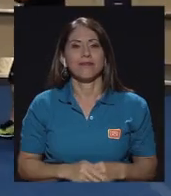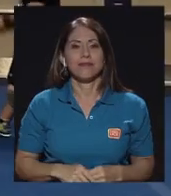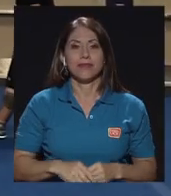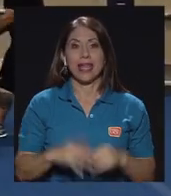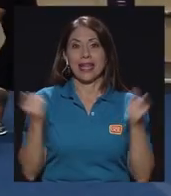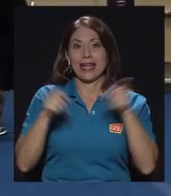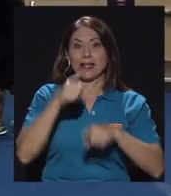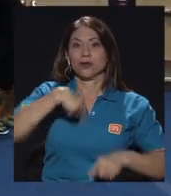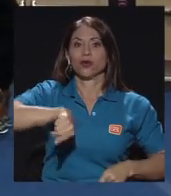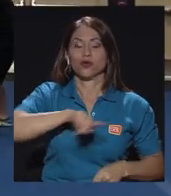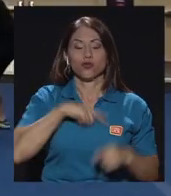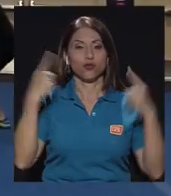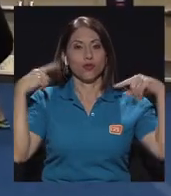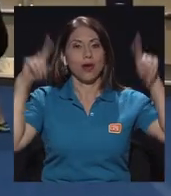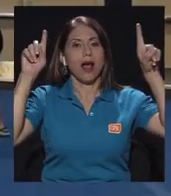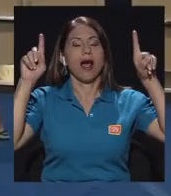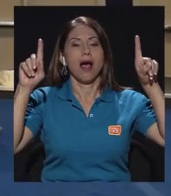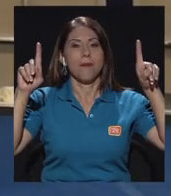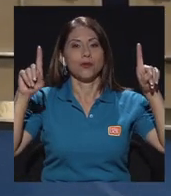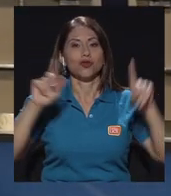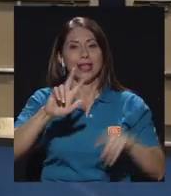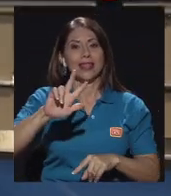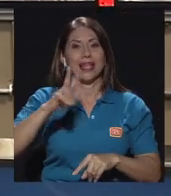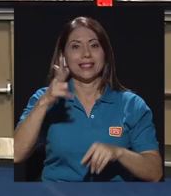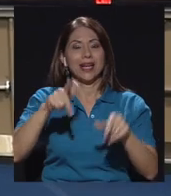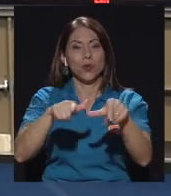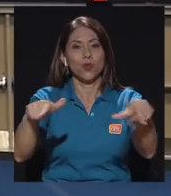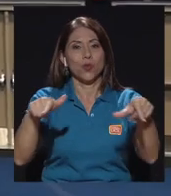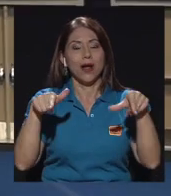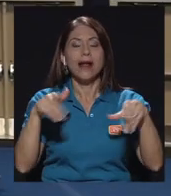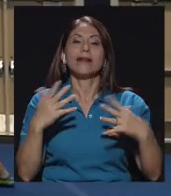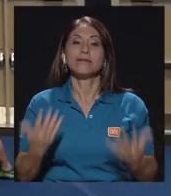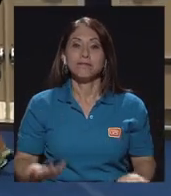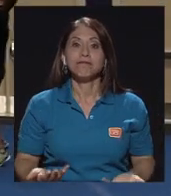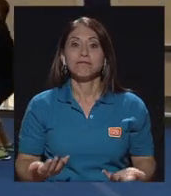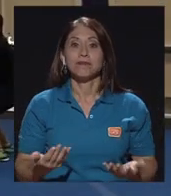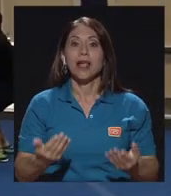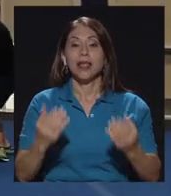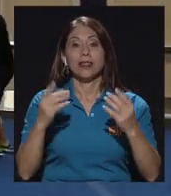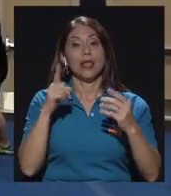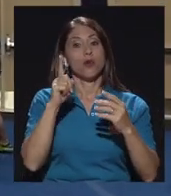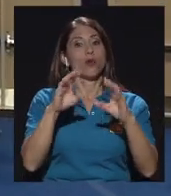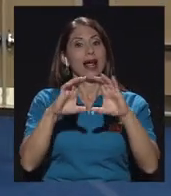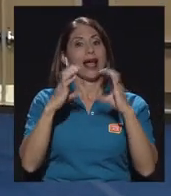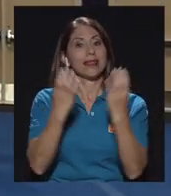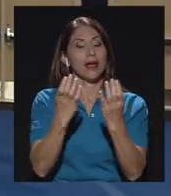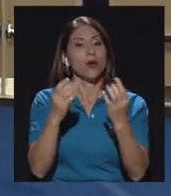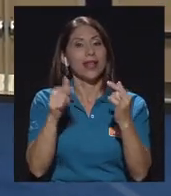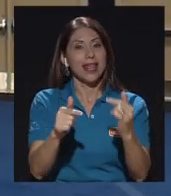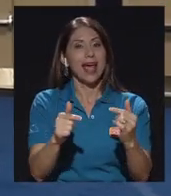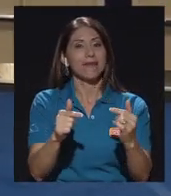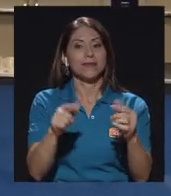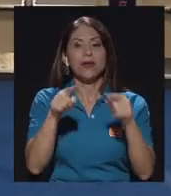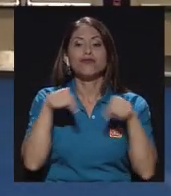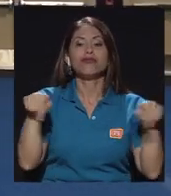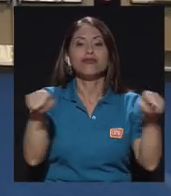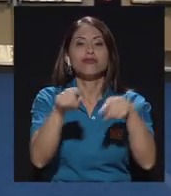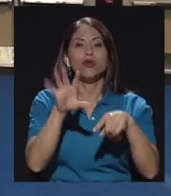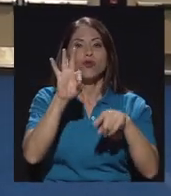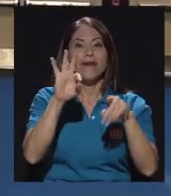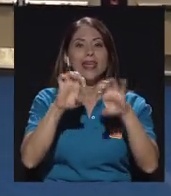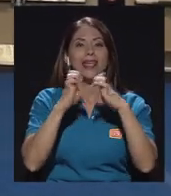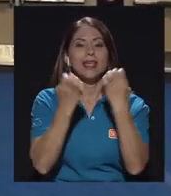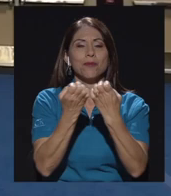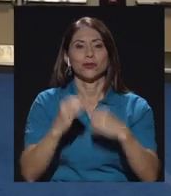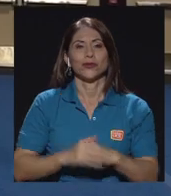el caso de nosotros logramos un tercer lugar de una categoría que consistía en 9 equipos.